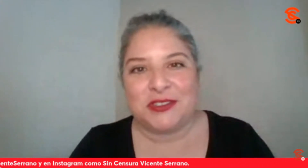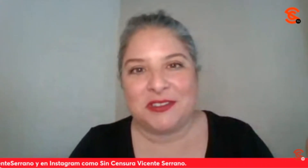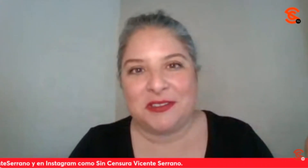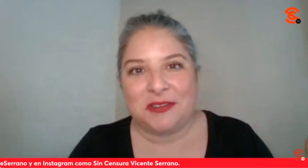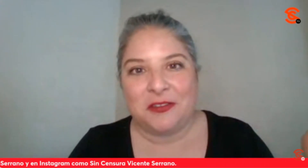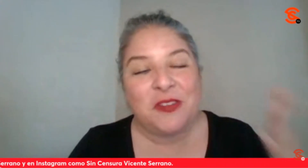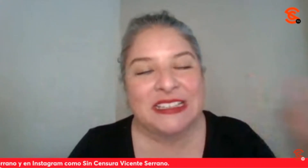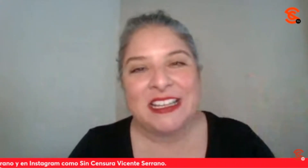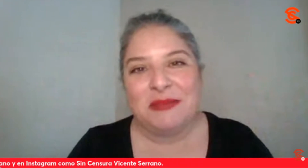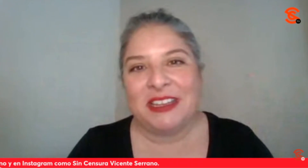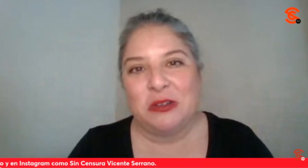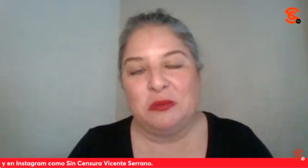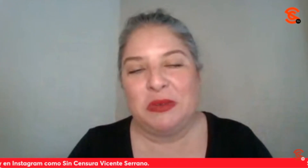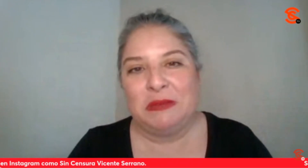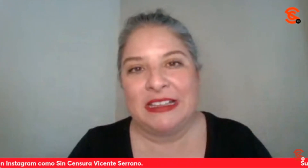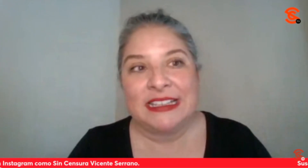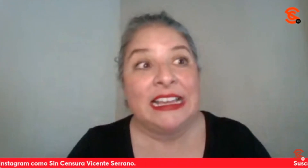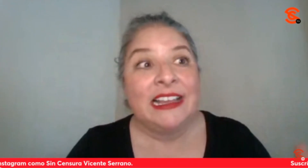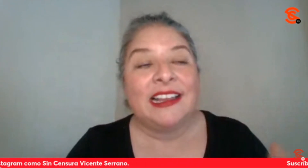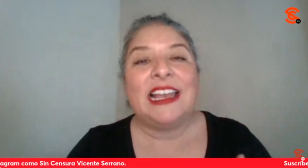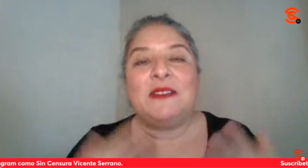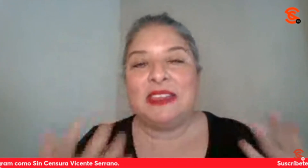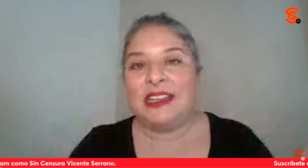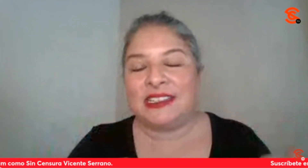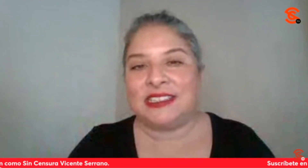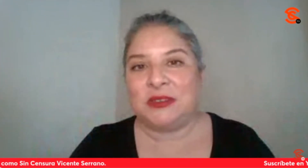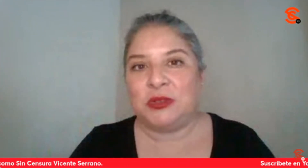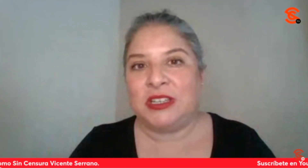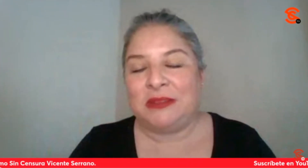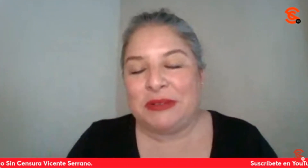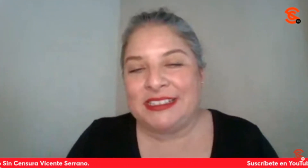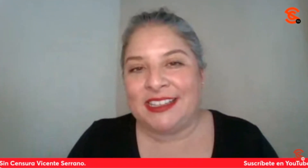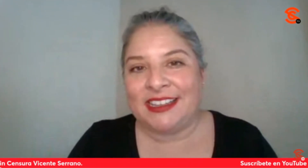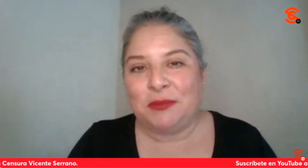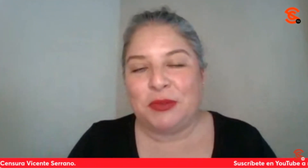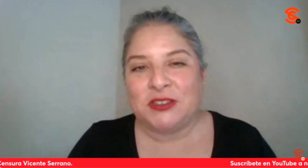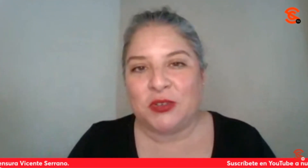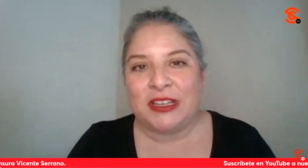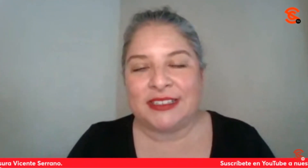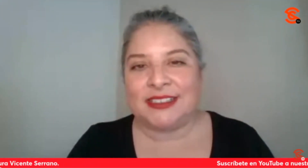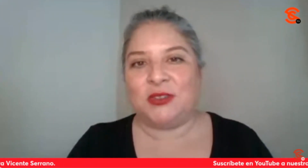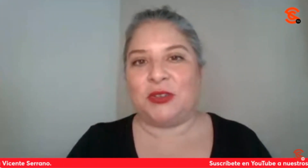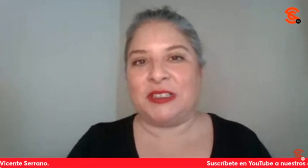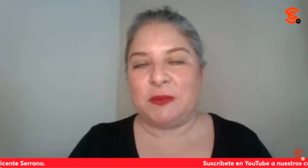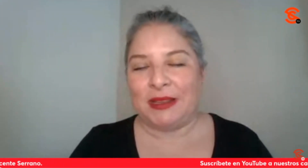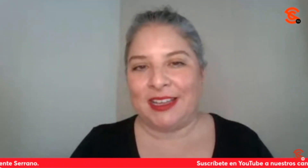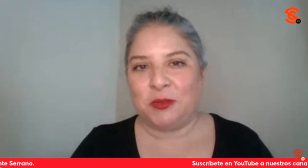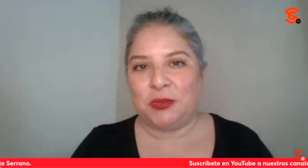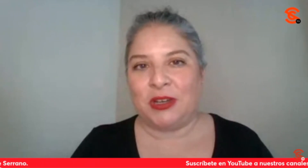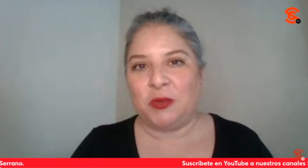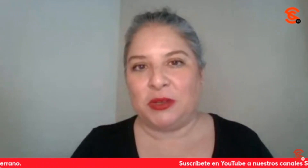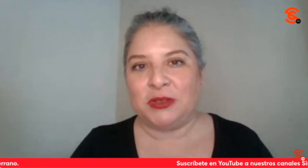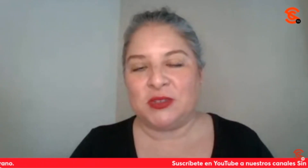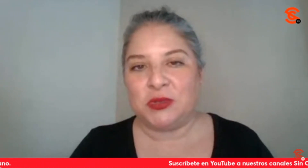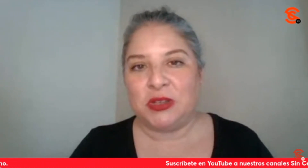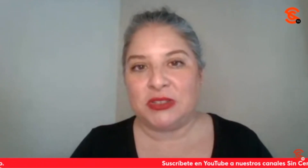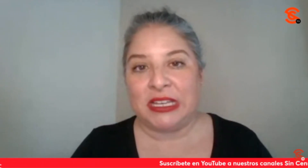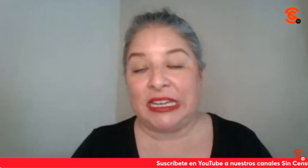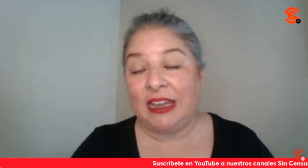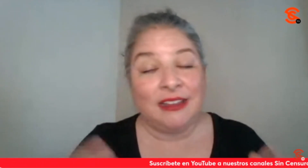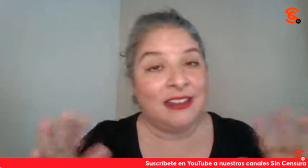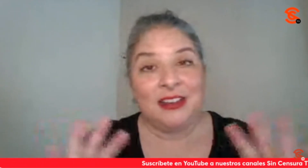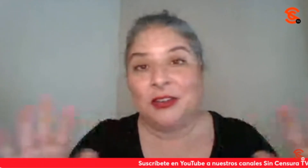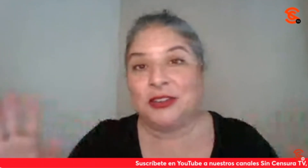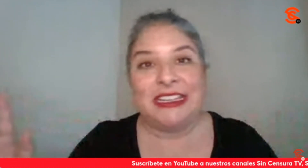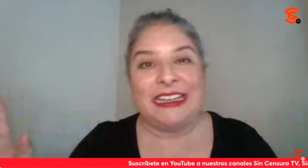sencillos, fácilmente cumplibles, la vida le retribuye. Y el presidente pues hoy está siendo respaldado por el gobierno de Estados Unidos, en